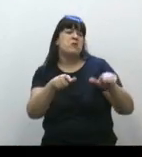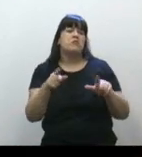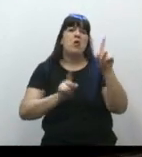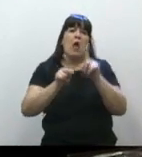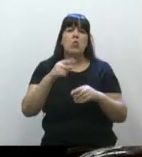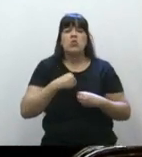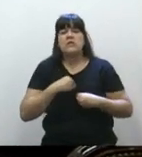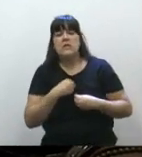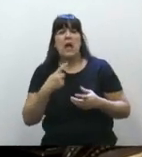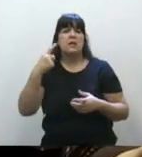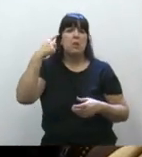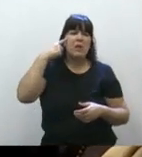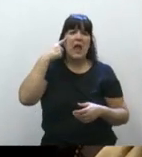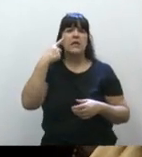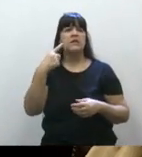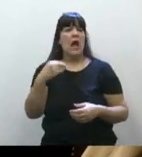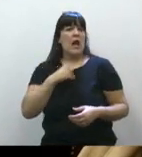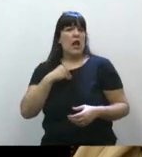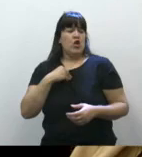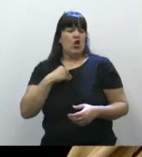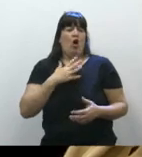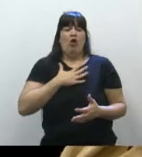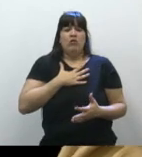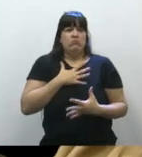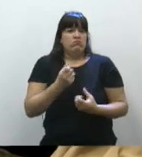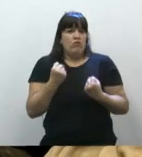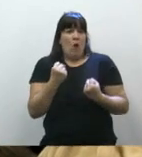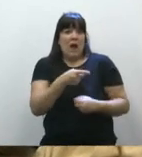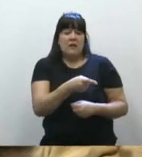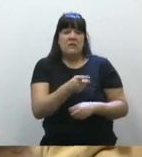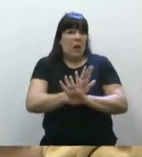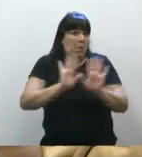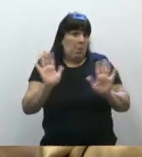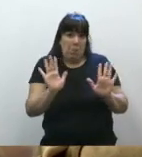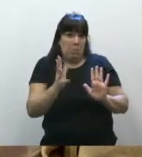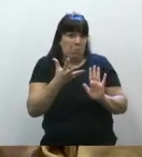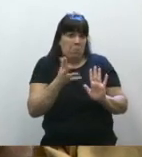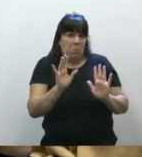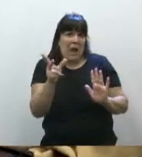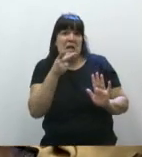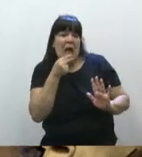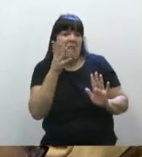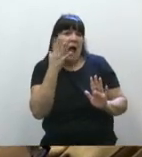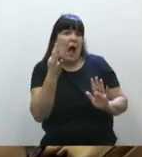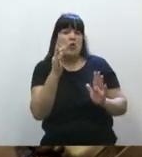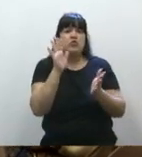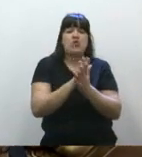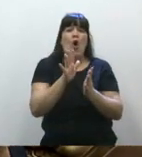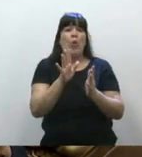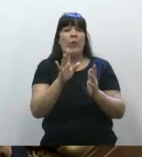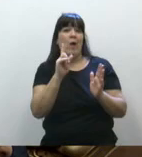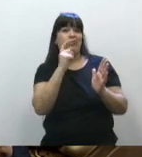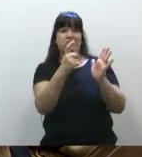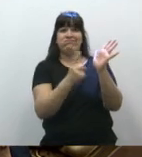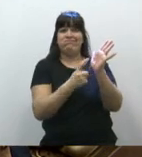y asuman la religión seguramente no van a realizar ningún tipo de acción que vulnere las normas